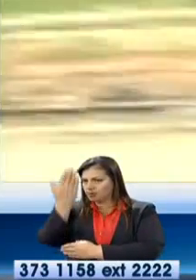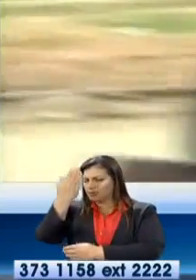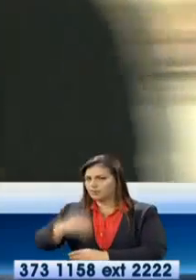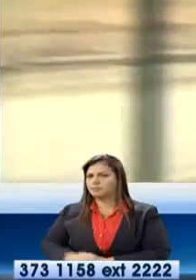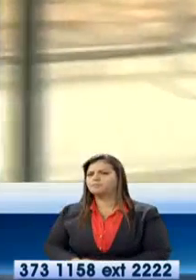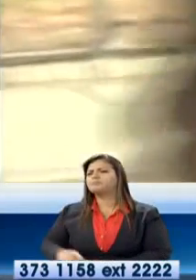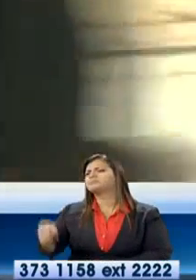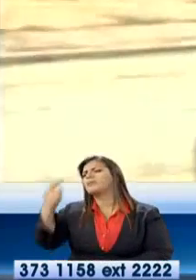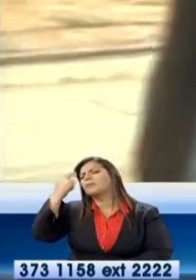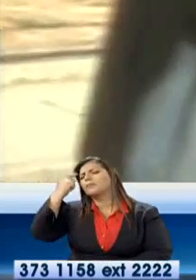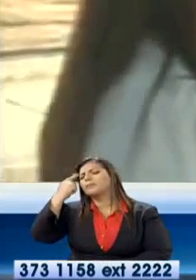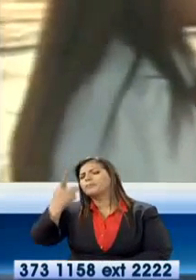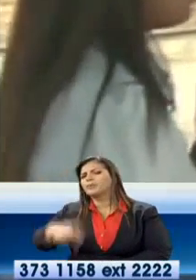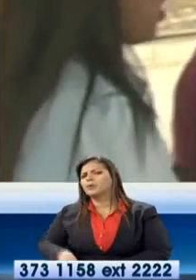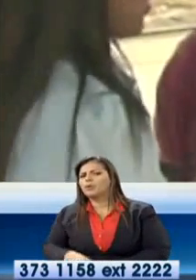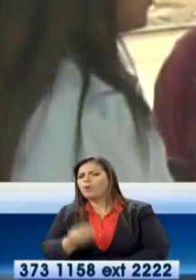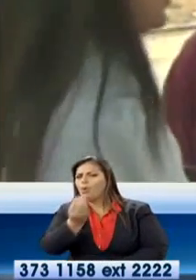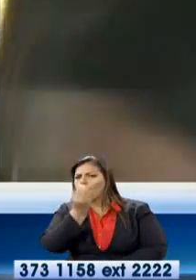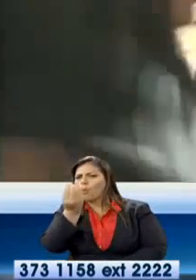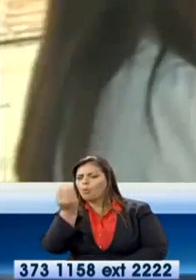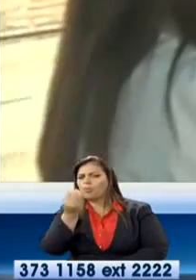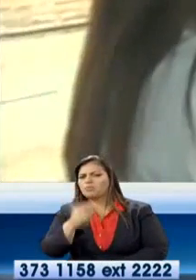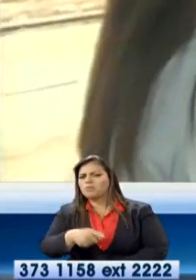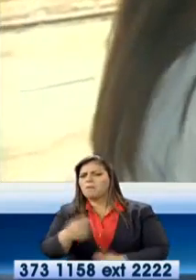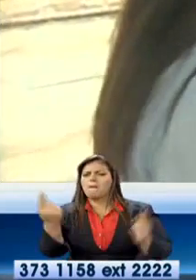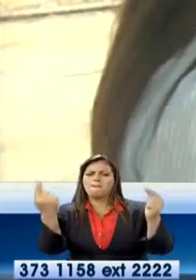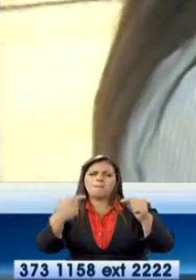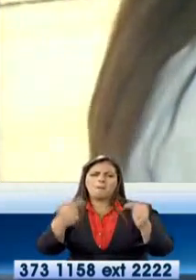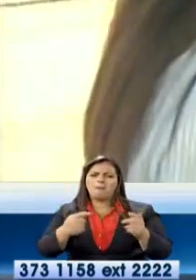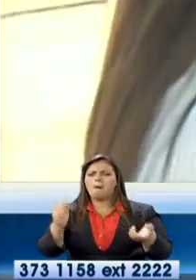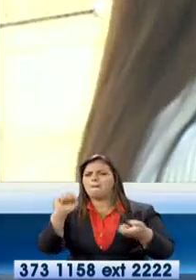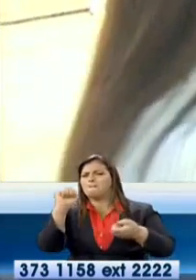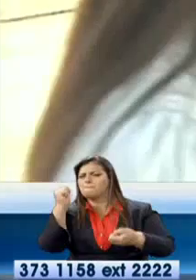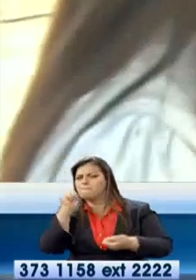se enfrentan entre sí, estudiantes de secundaria, aquí en las paradas de la Metrovía?